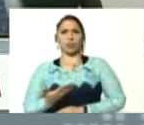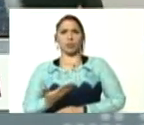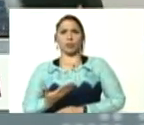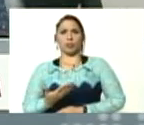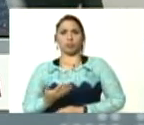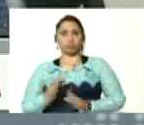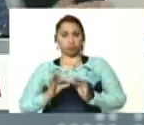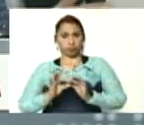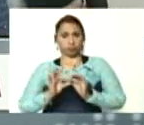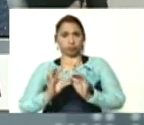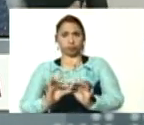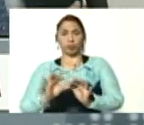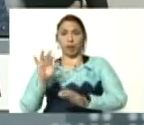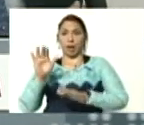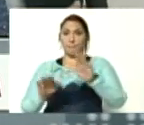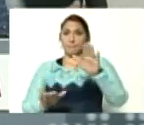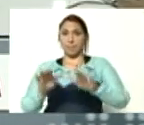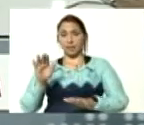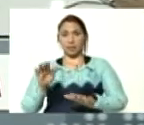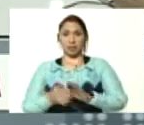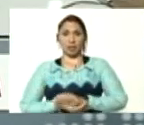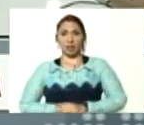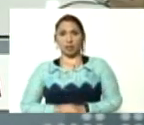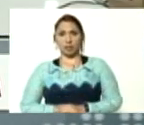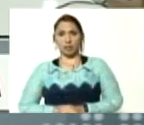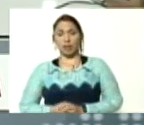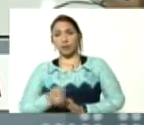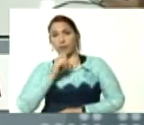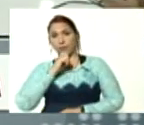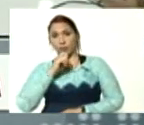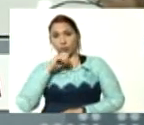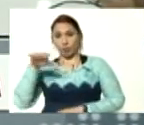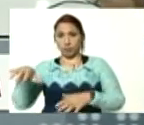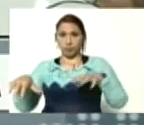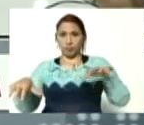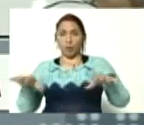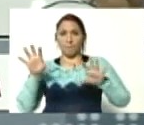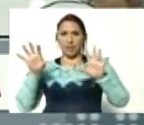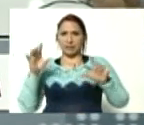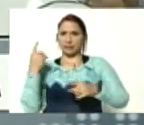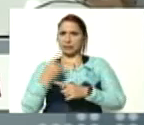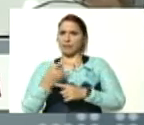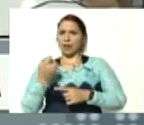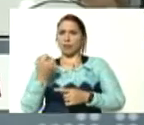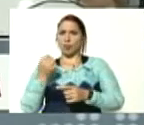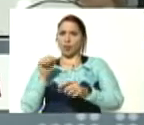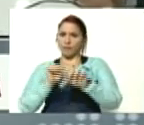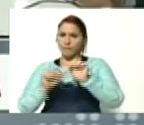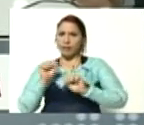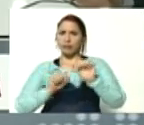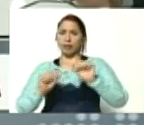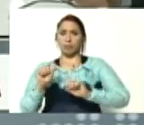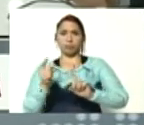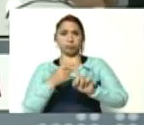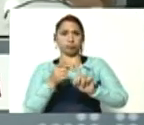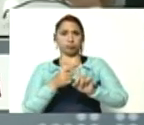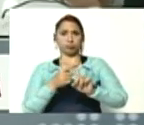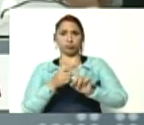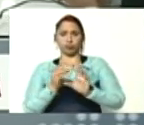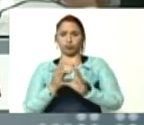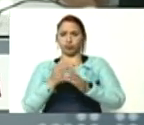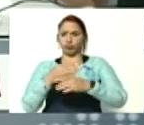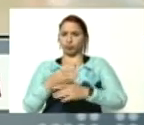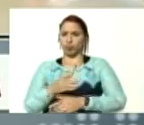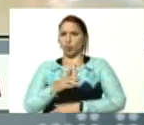confirmar que a pesar de las dificultades que ambos países tenemos que enfrentar, en primer lugar, por el recrudecimiento